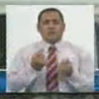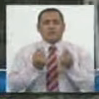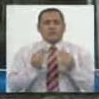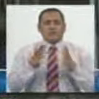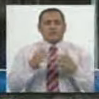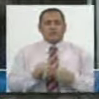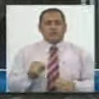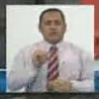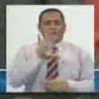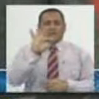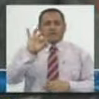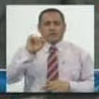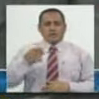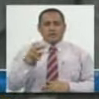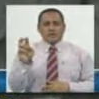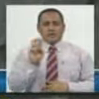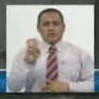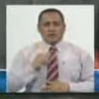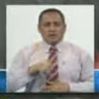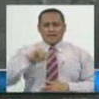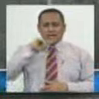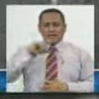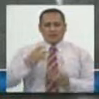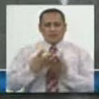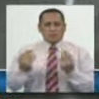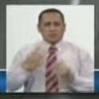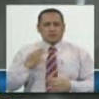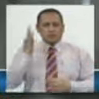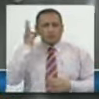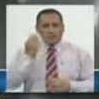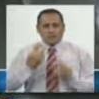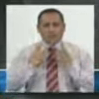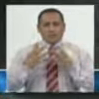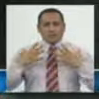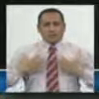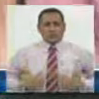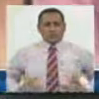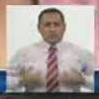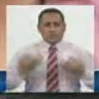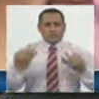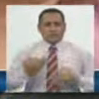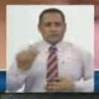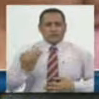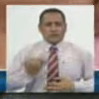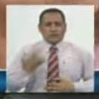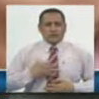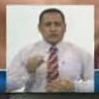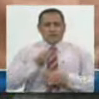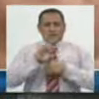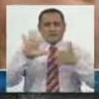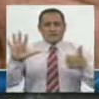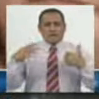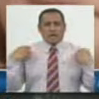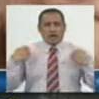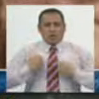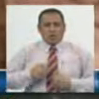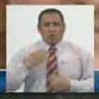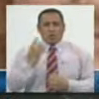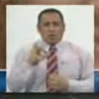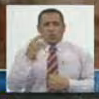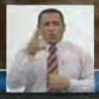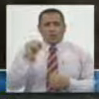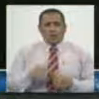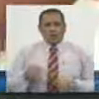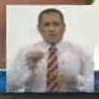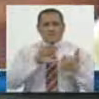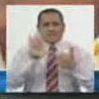en $500,000. La envidia de cualquier mujer con un guardarropa de lujo. 26 casacas de cuero, 62 pares